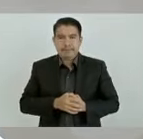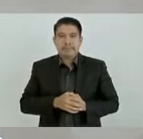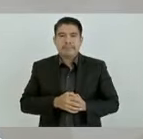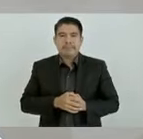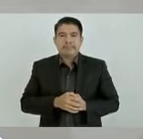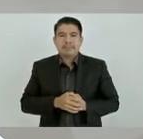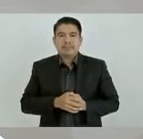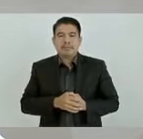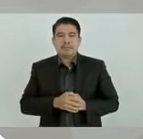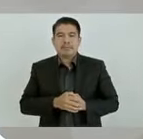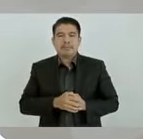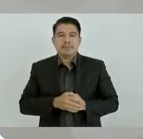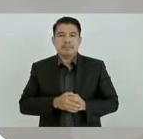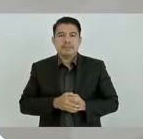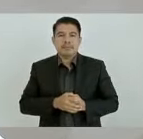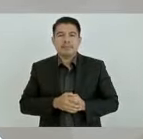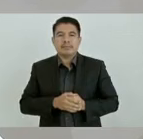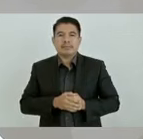para